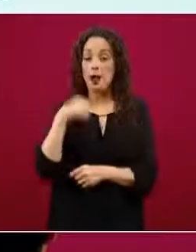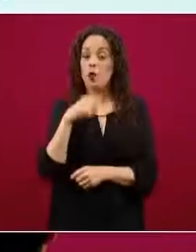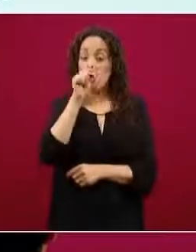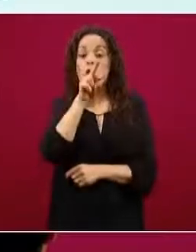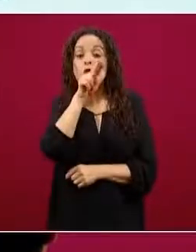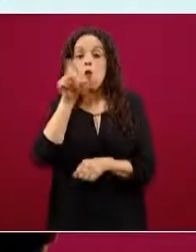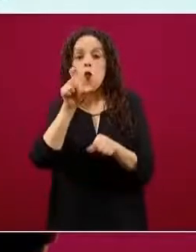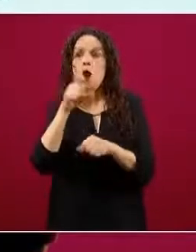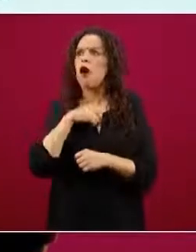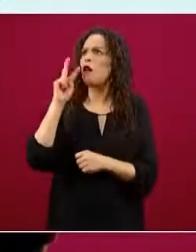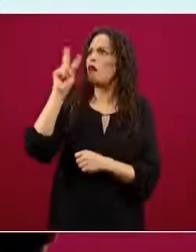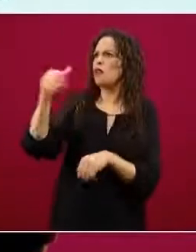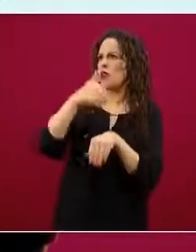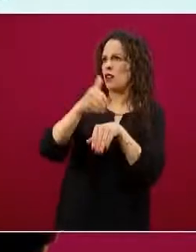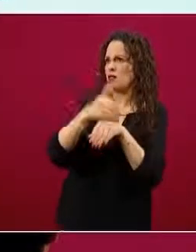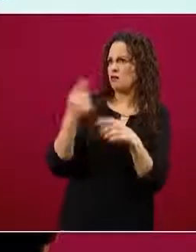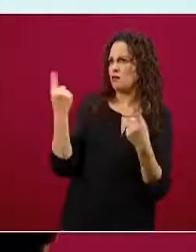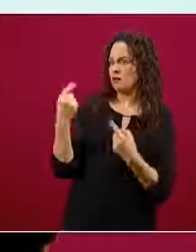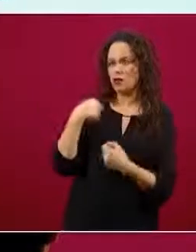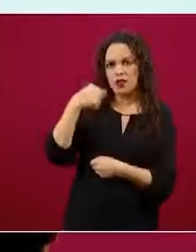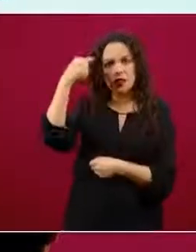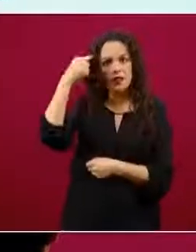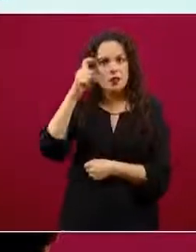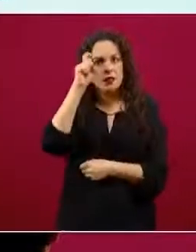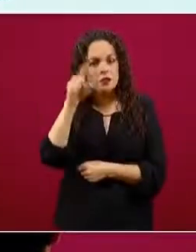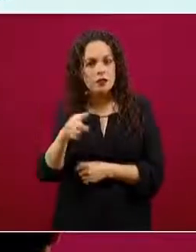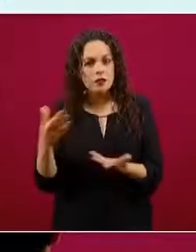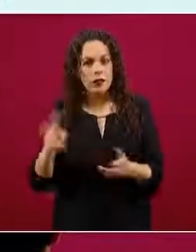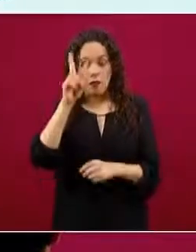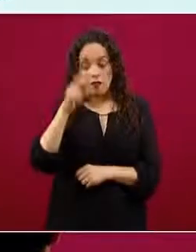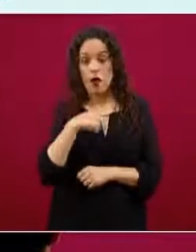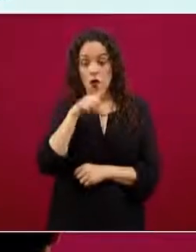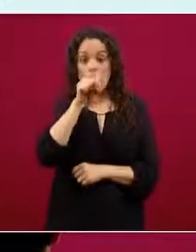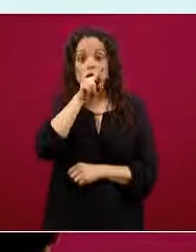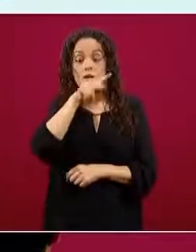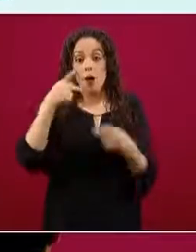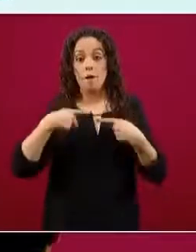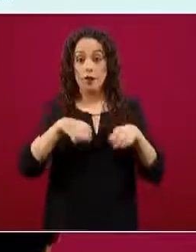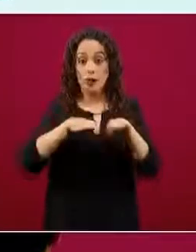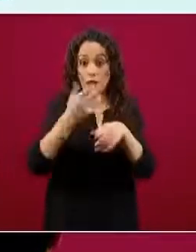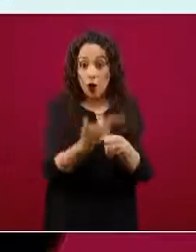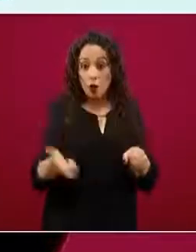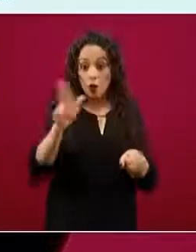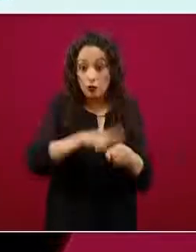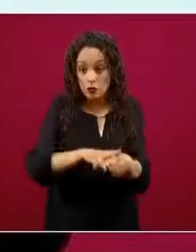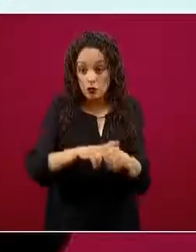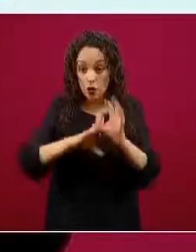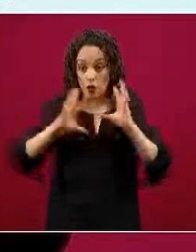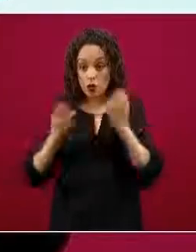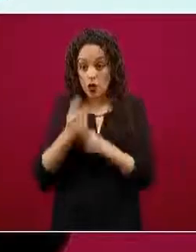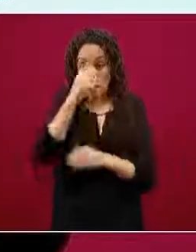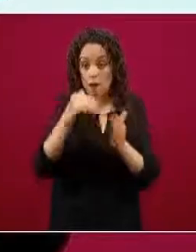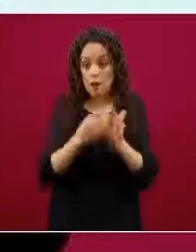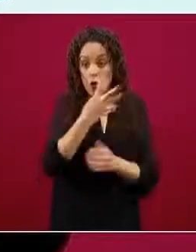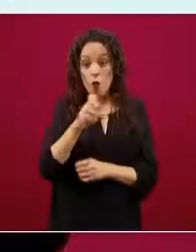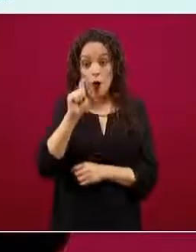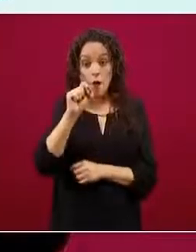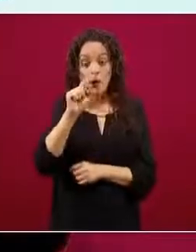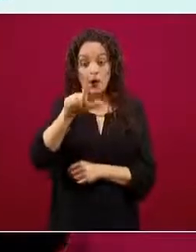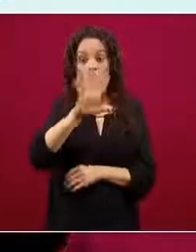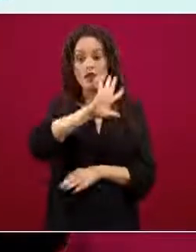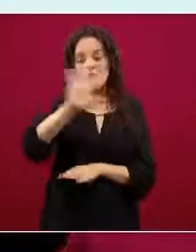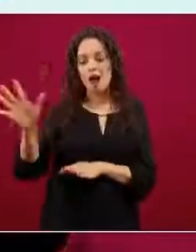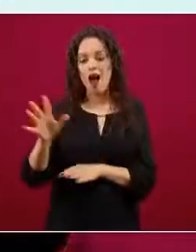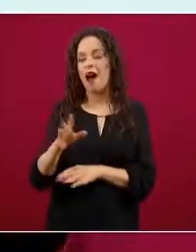pues sí me preocupaba que el personal de salud, de todos estos que eran 1,427, pues ya descartamos por